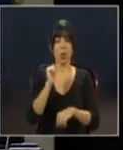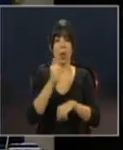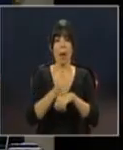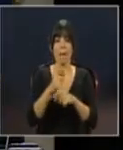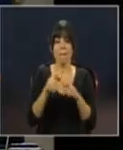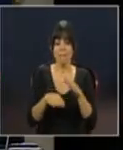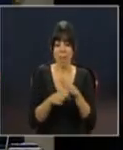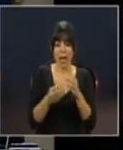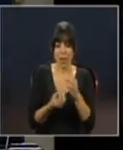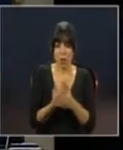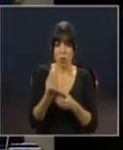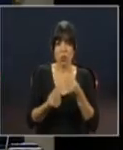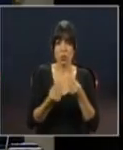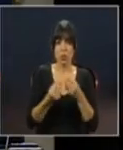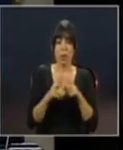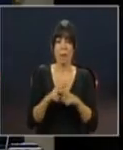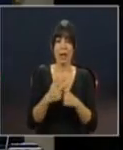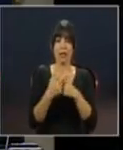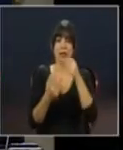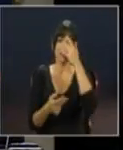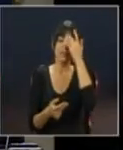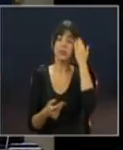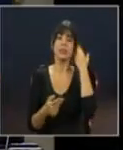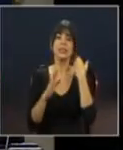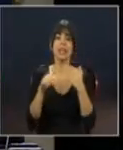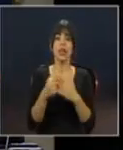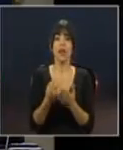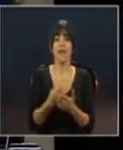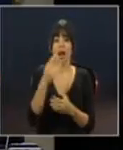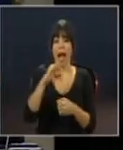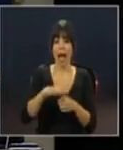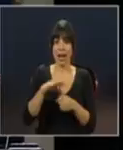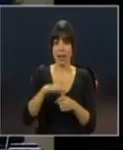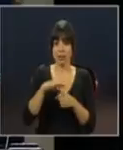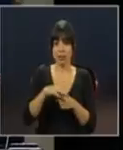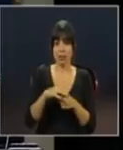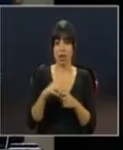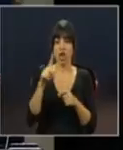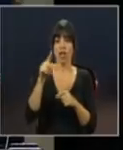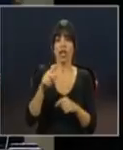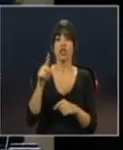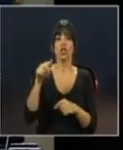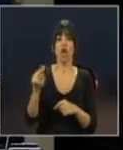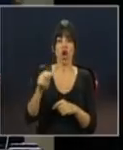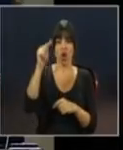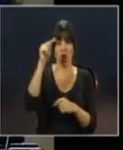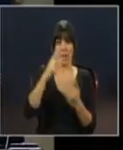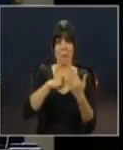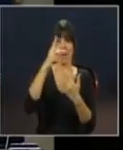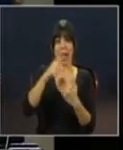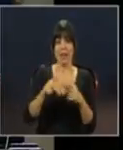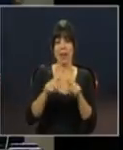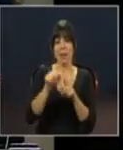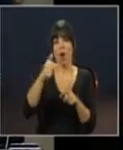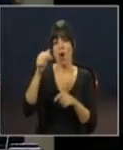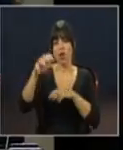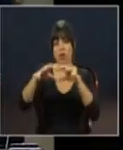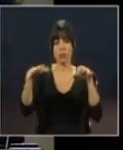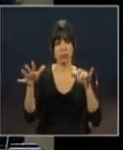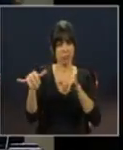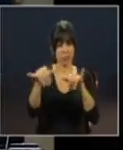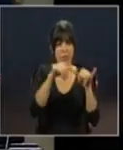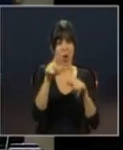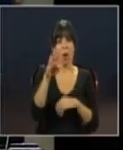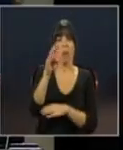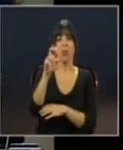incubadora piloto para un centro de valor agregado agropecuario en la zona norte y se planifica el desarrollo de otros centros similares en la